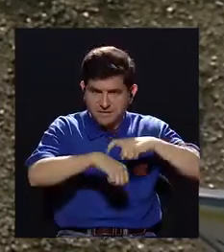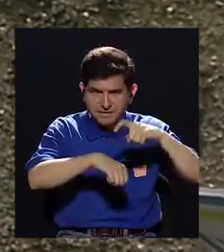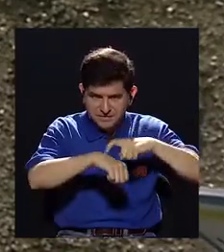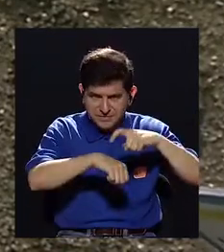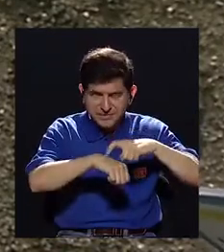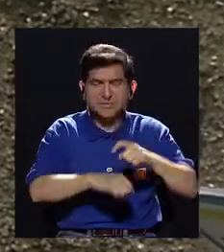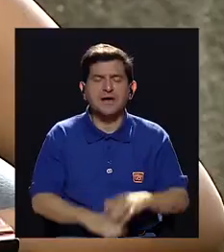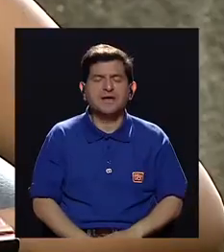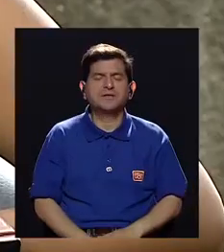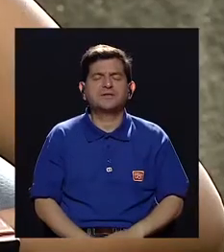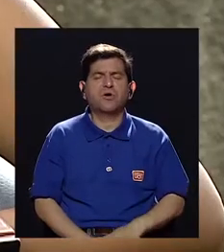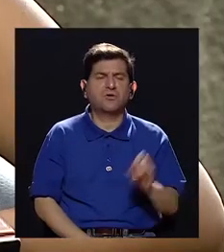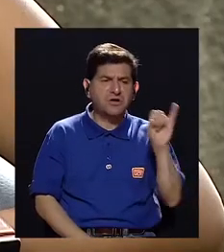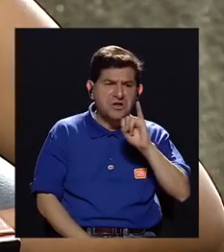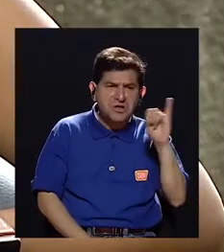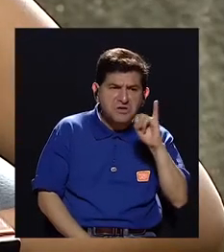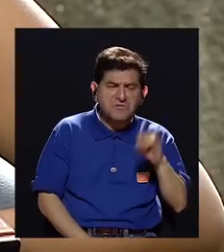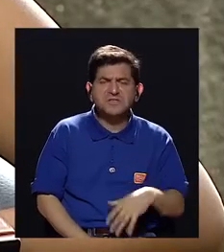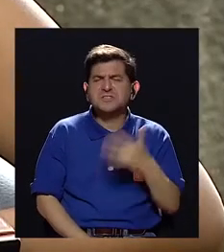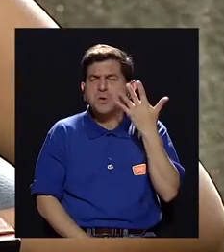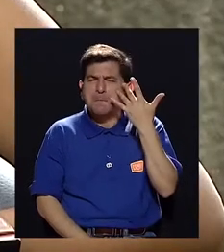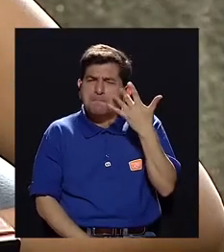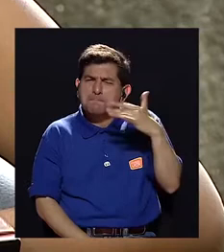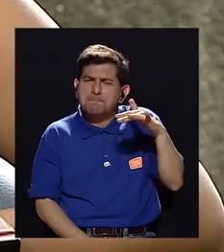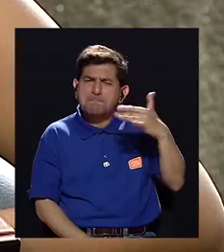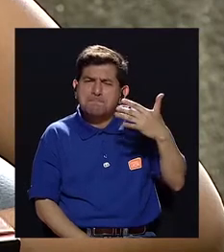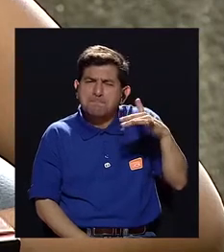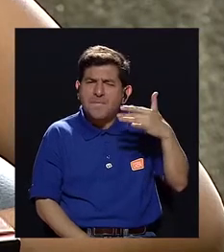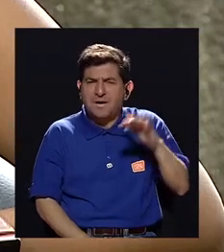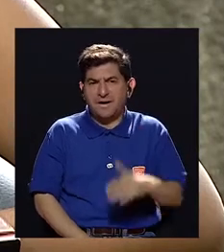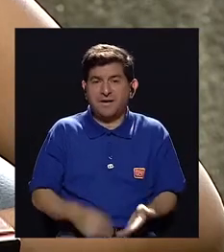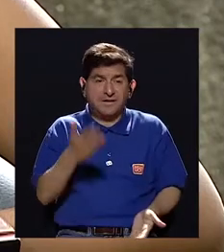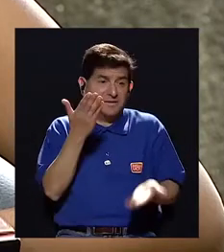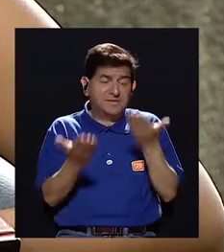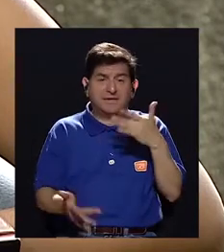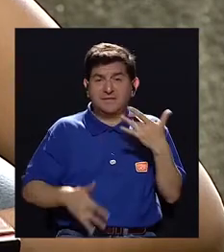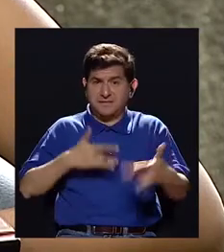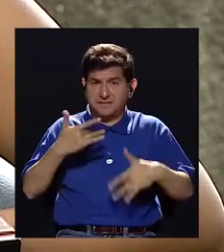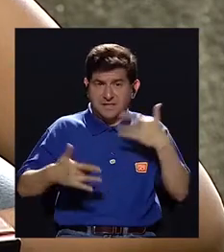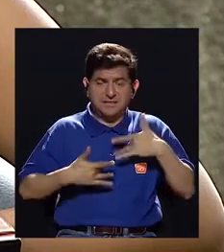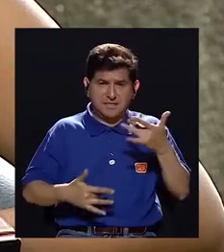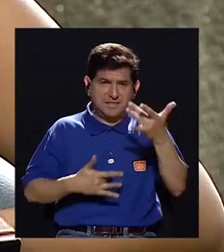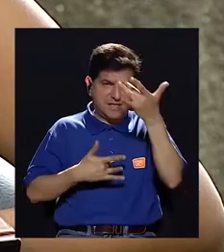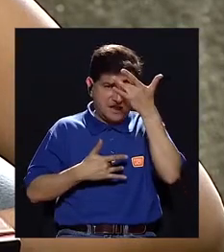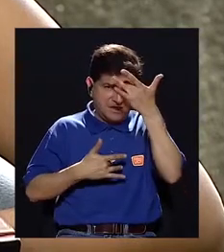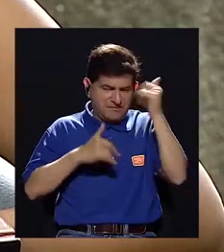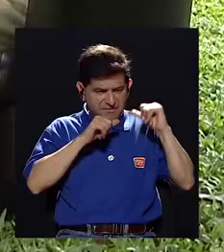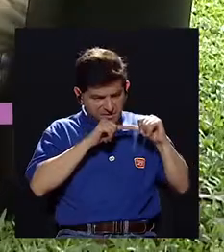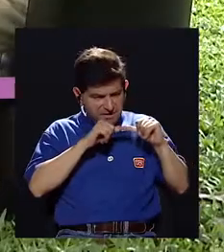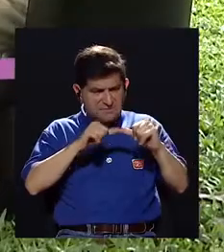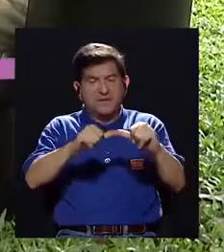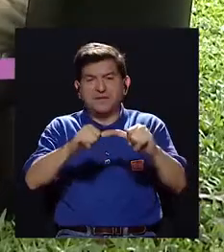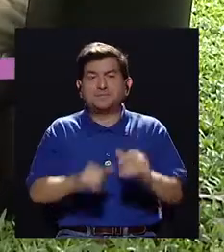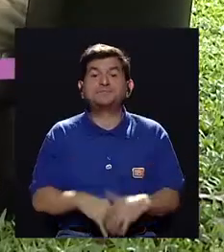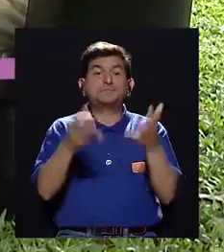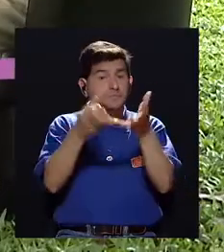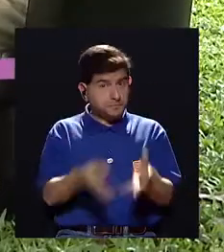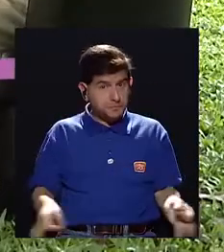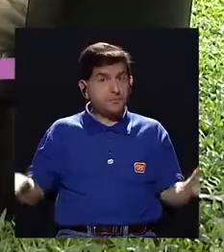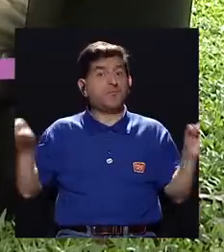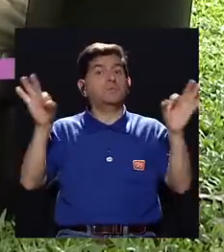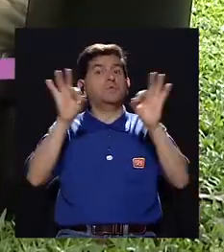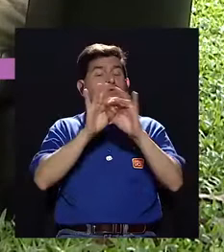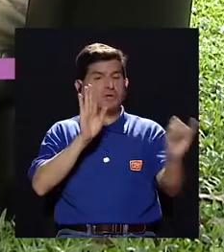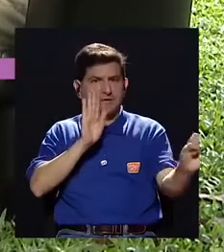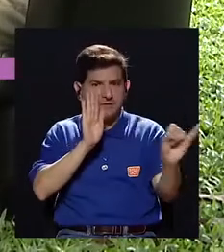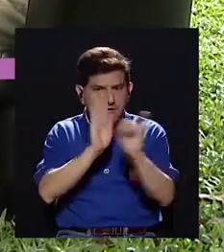ahí estas infecciones pues tienden a simular un poco los síntomas de una enfermedad crónica y de ahí, bueno, la